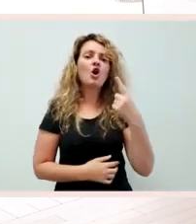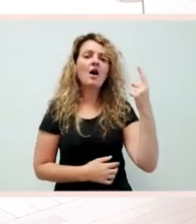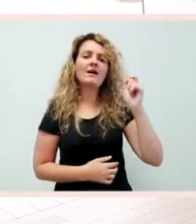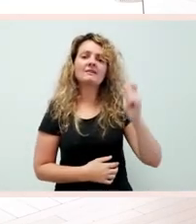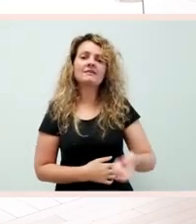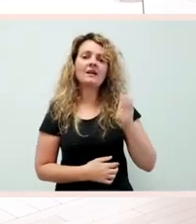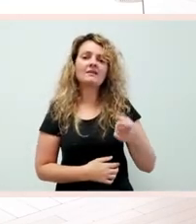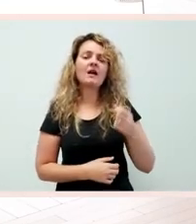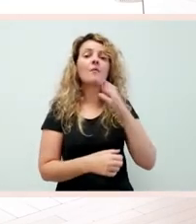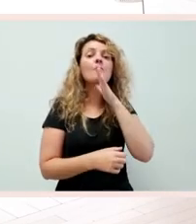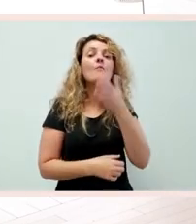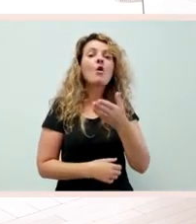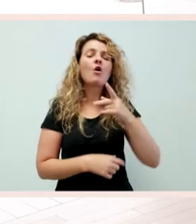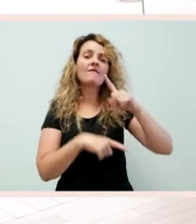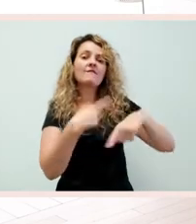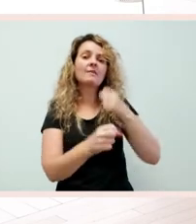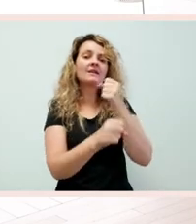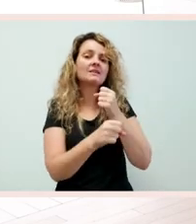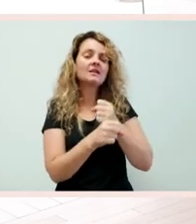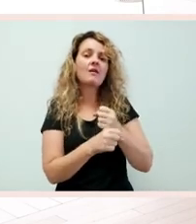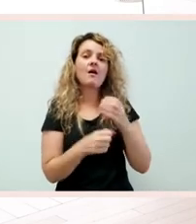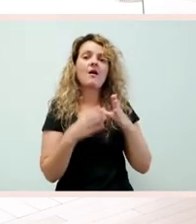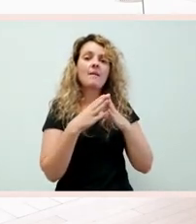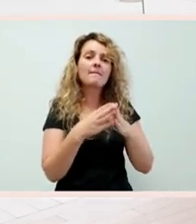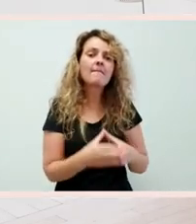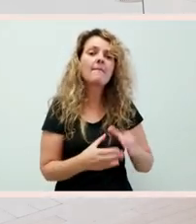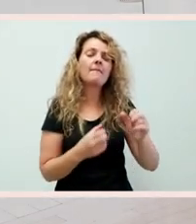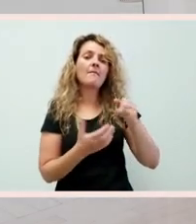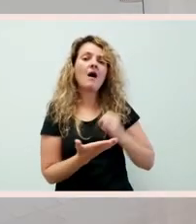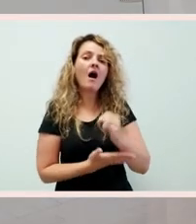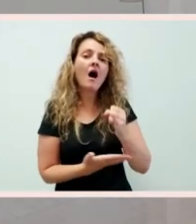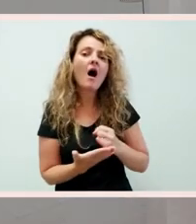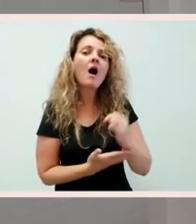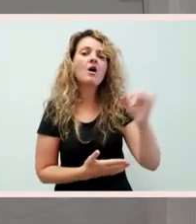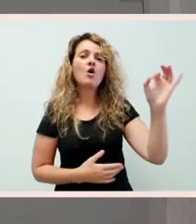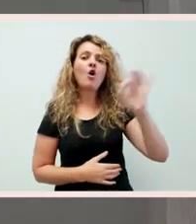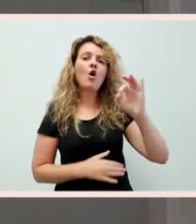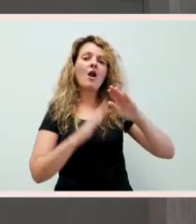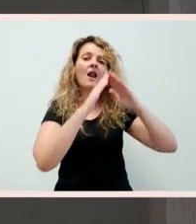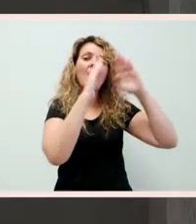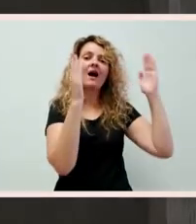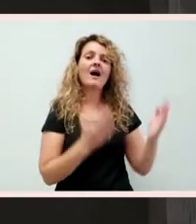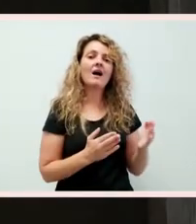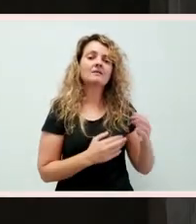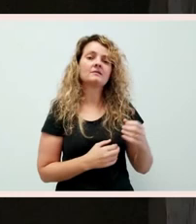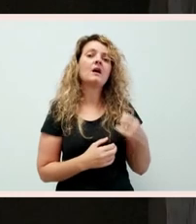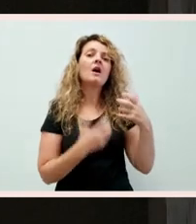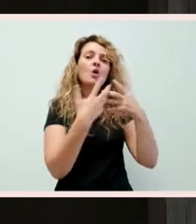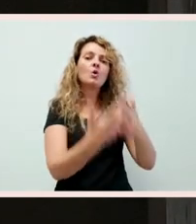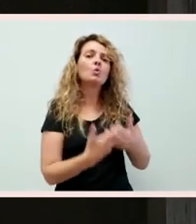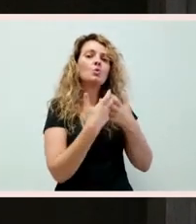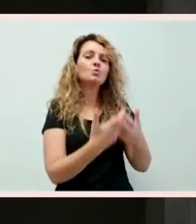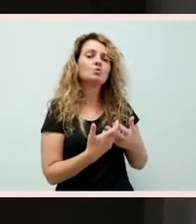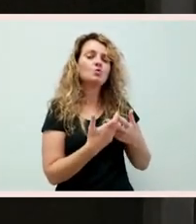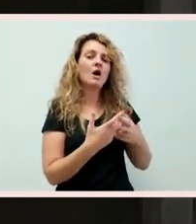mar, que traballaban no agro ou traballaban nas súas casas e sacaron durante moitísimo tempo adiante as súas